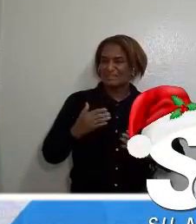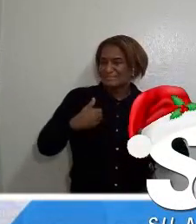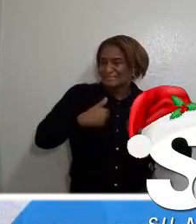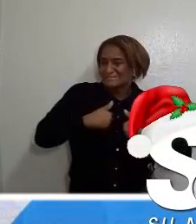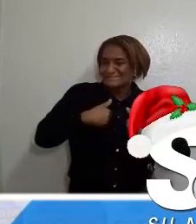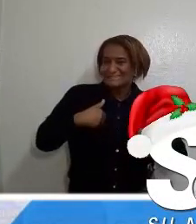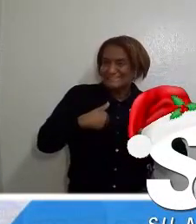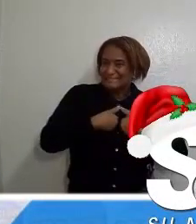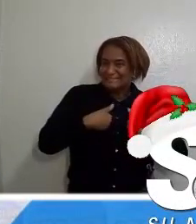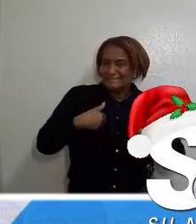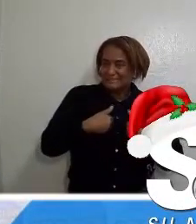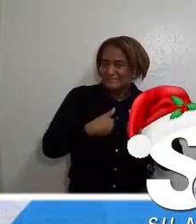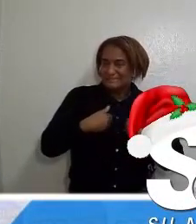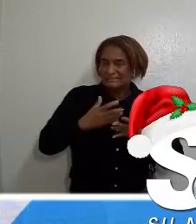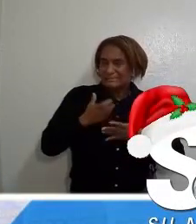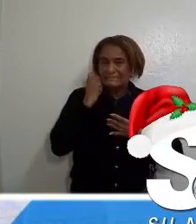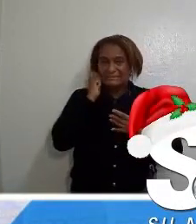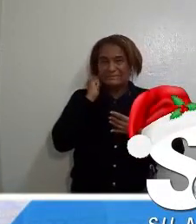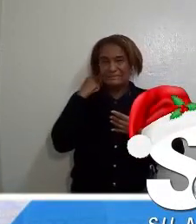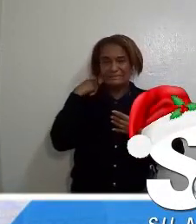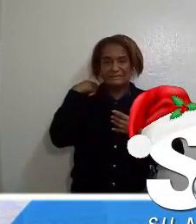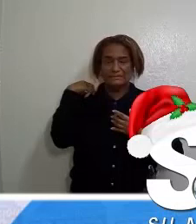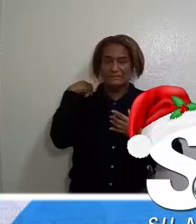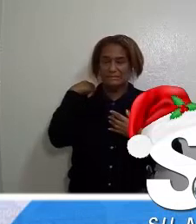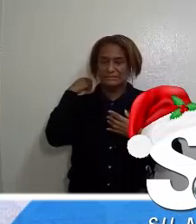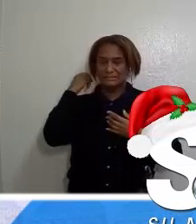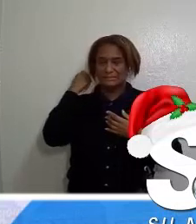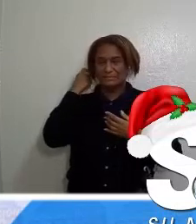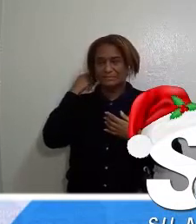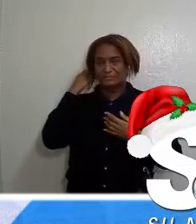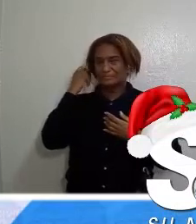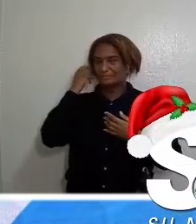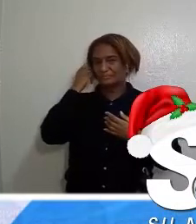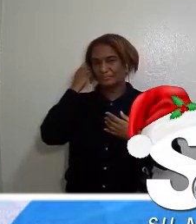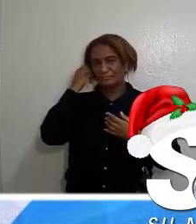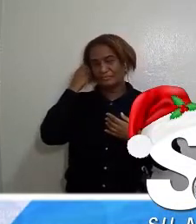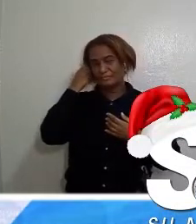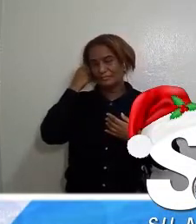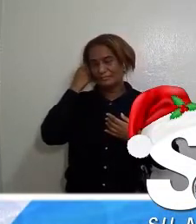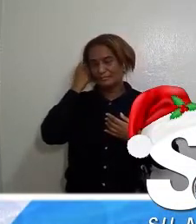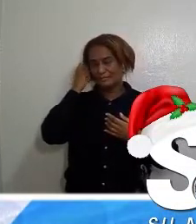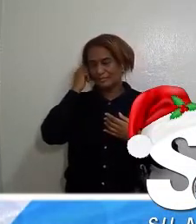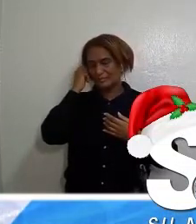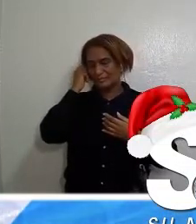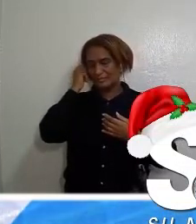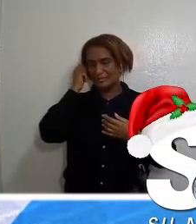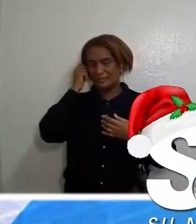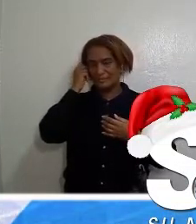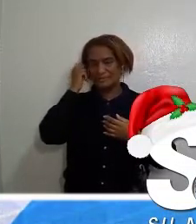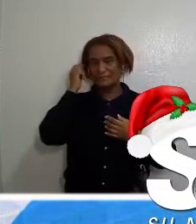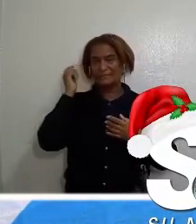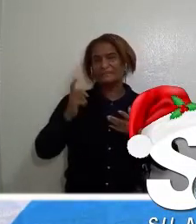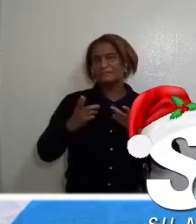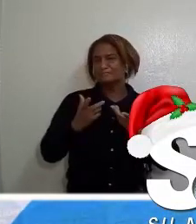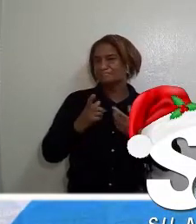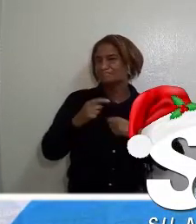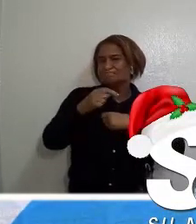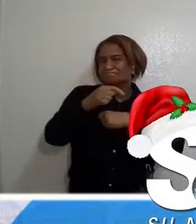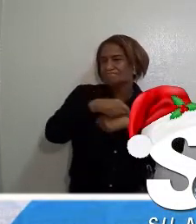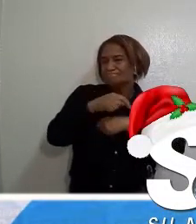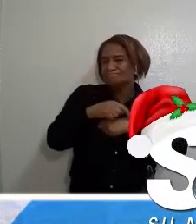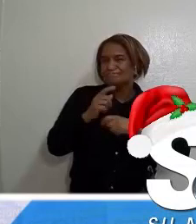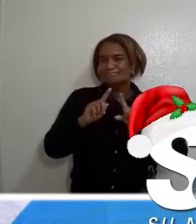que viene a saltarlo entonces ahí pues Ezequiel Molina también aprovechó para